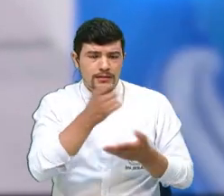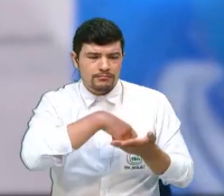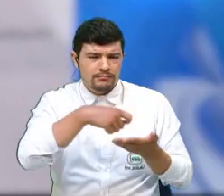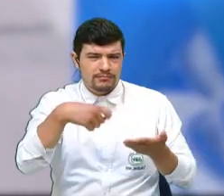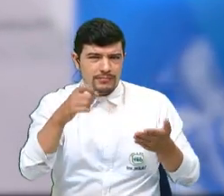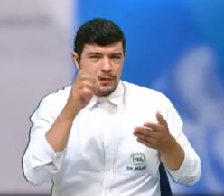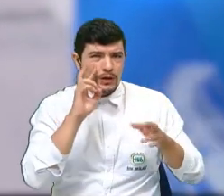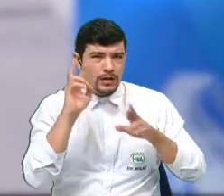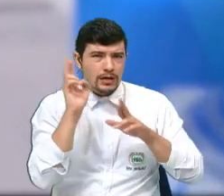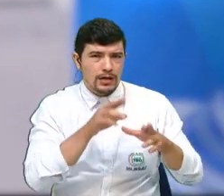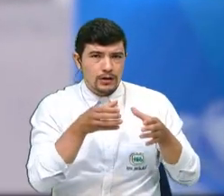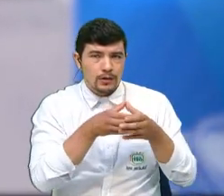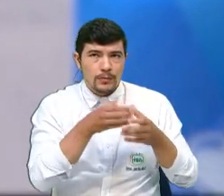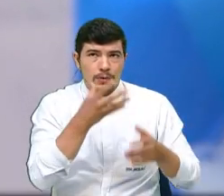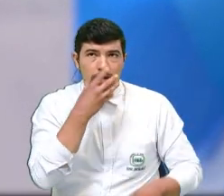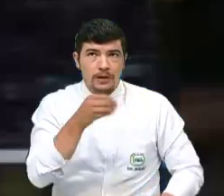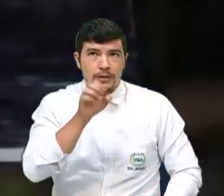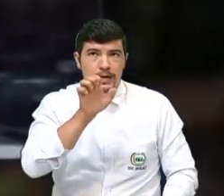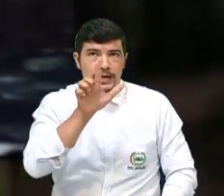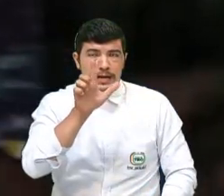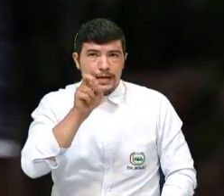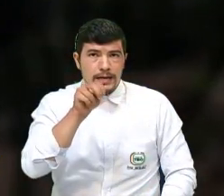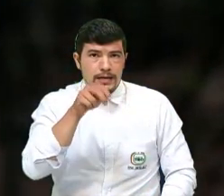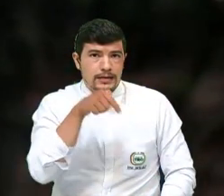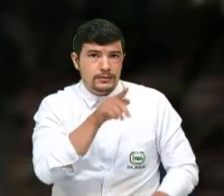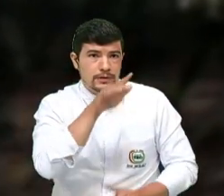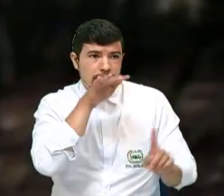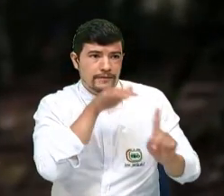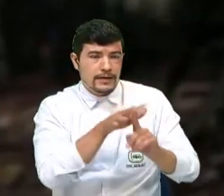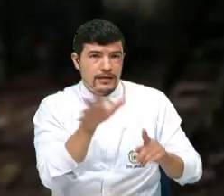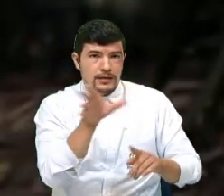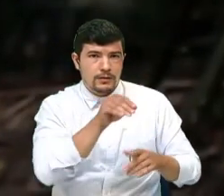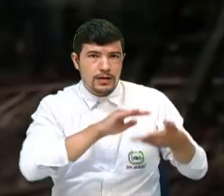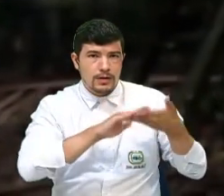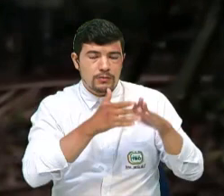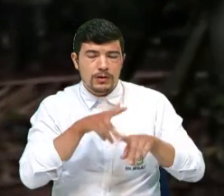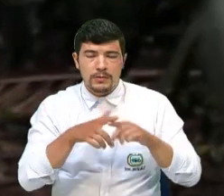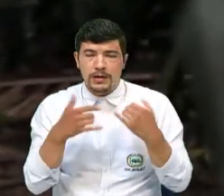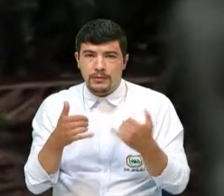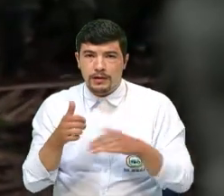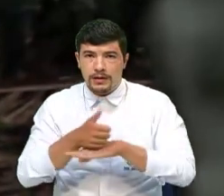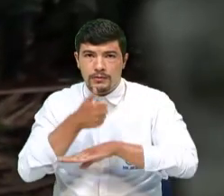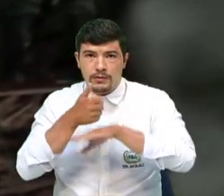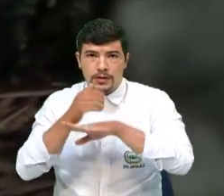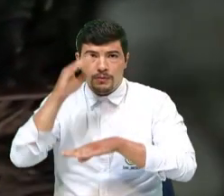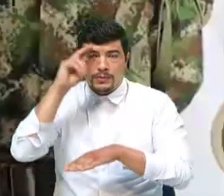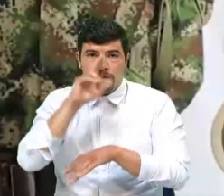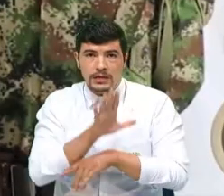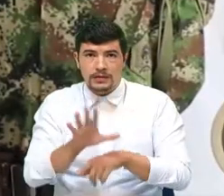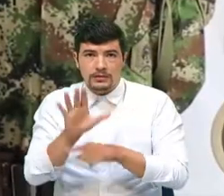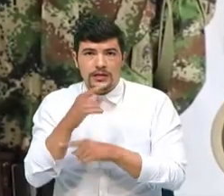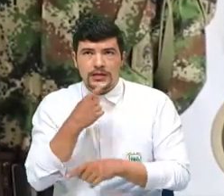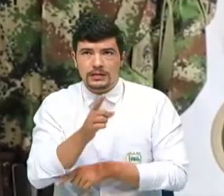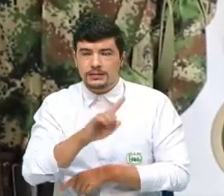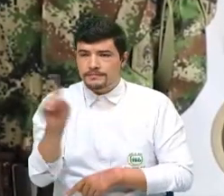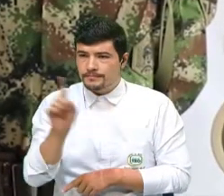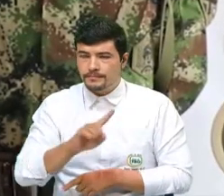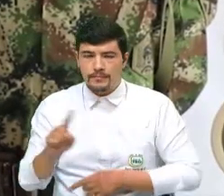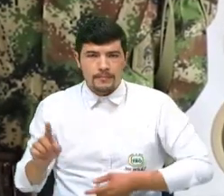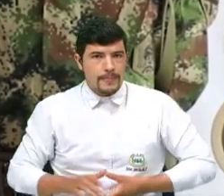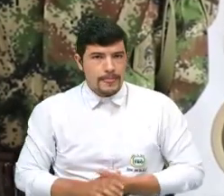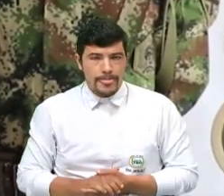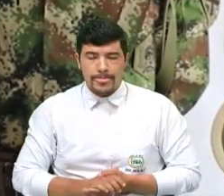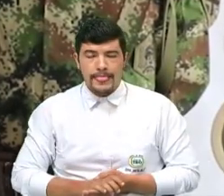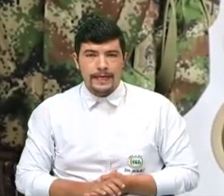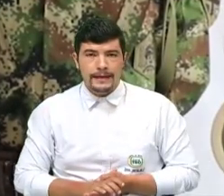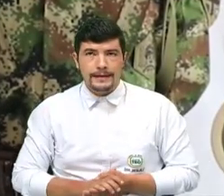por el ELN que estarían intimidando a los habitantes de la provincia. Las autoridades se pronunciaron al respecto. Que no existe